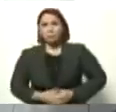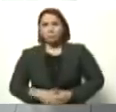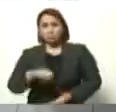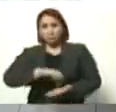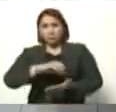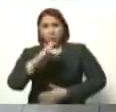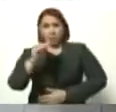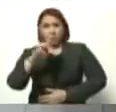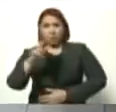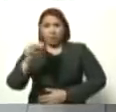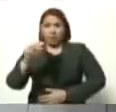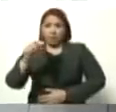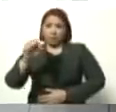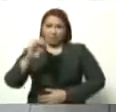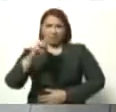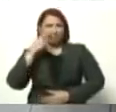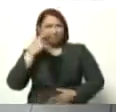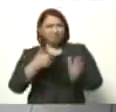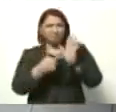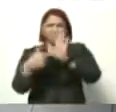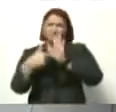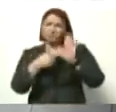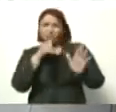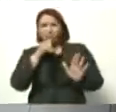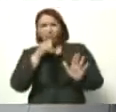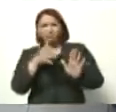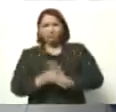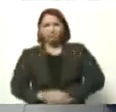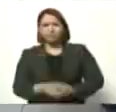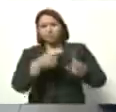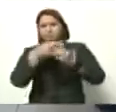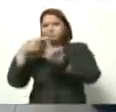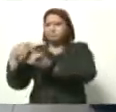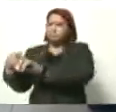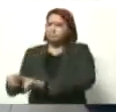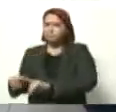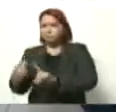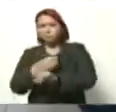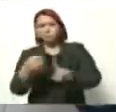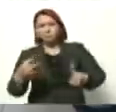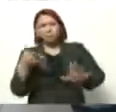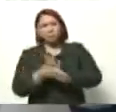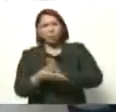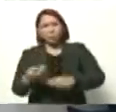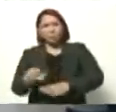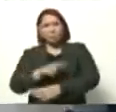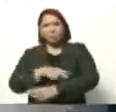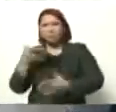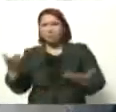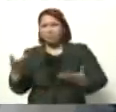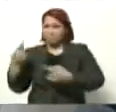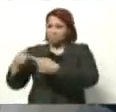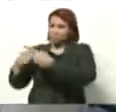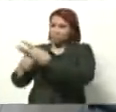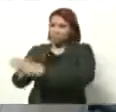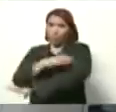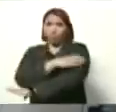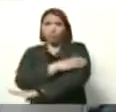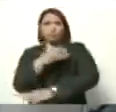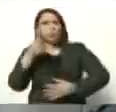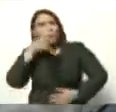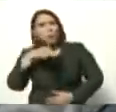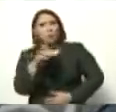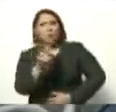Carter. Pero quienes quedaron en evidencia de su mala intención, de su perversidad, fueron ellos, porque el pueblo venezolano siempre